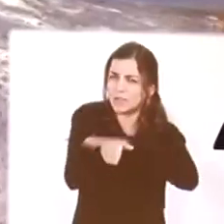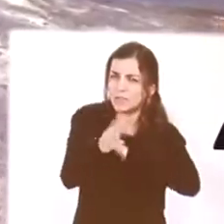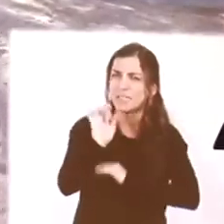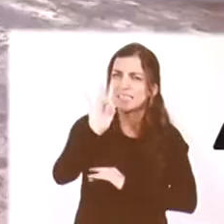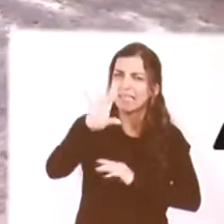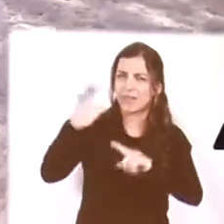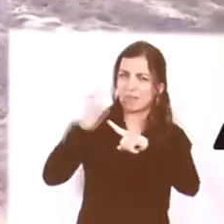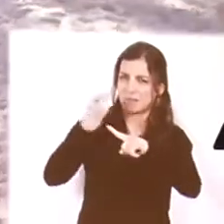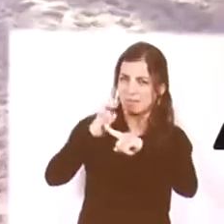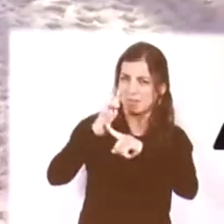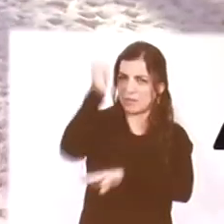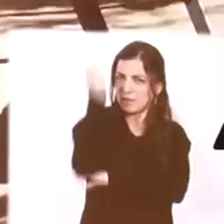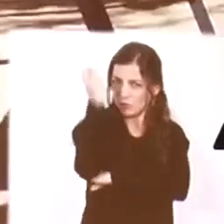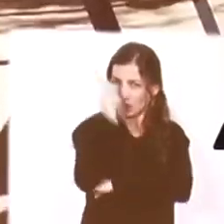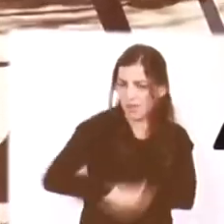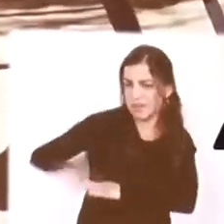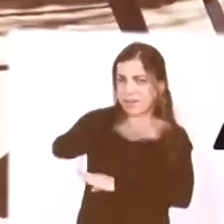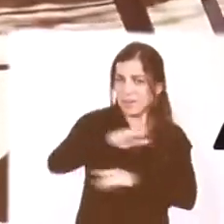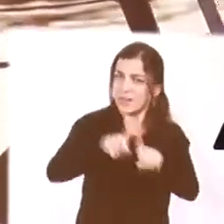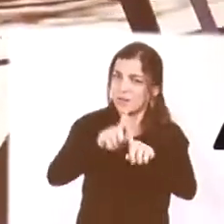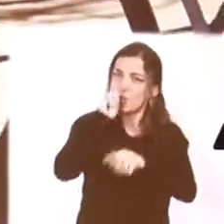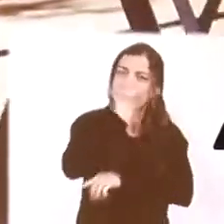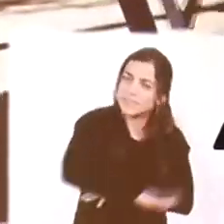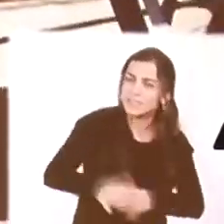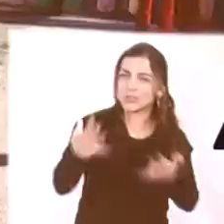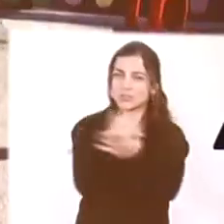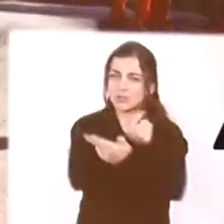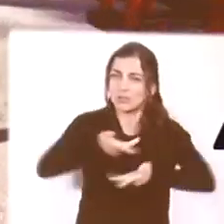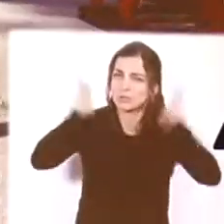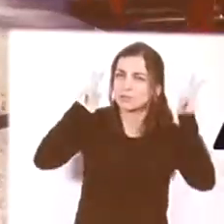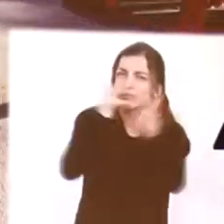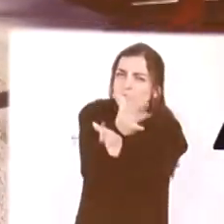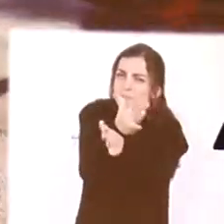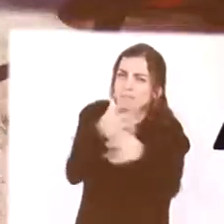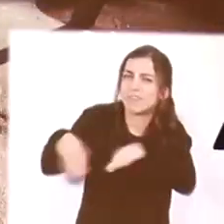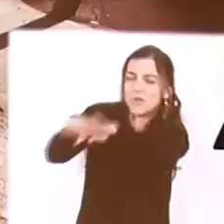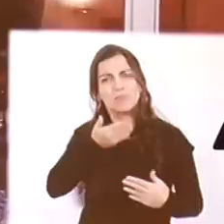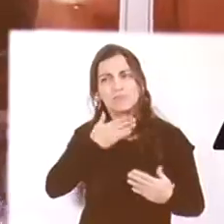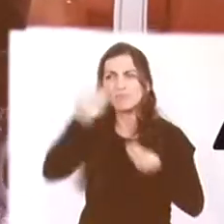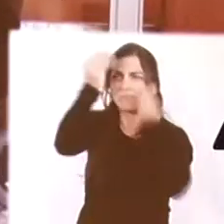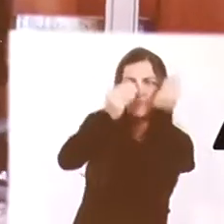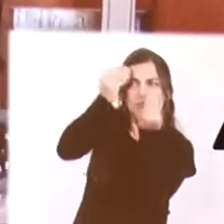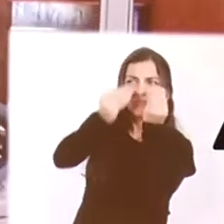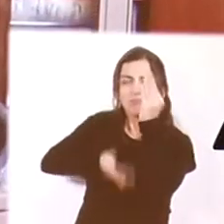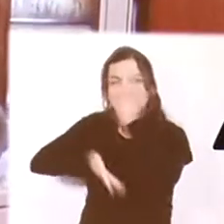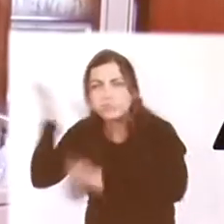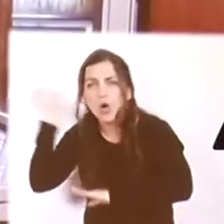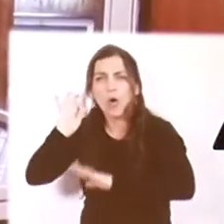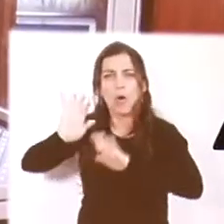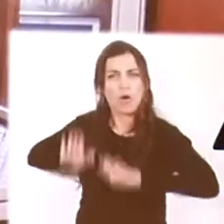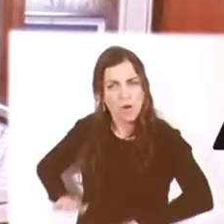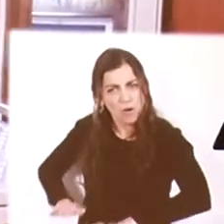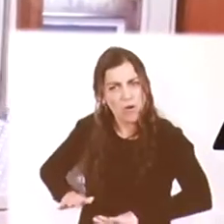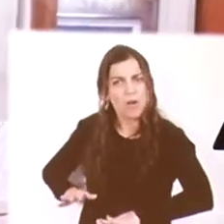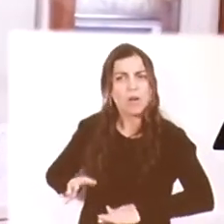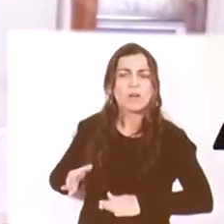Martínez, fue la encargada de exponer, ante un antiguo casino lleno, las medidas en accesibilidad instaladas en el último año en la ciudad,